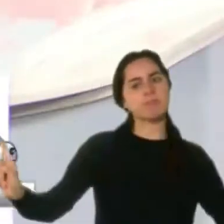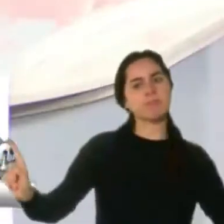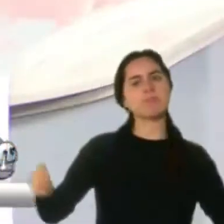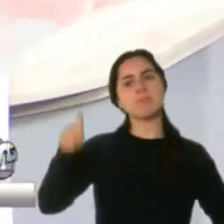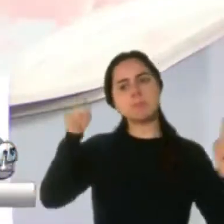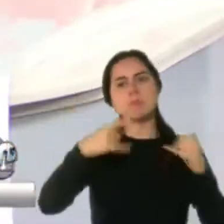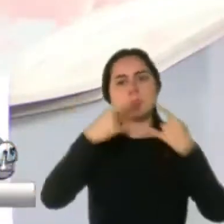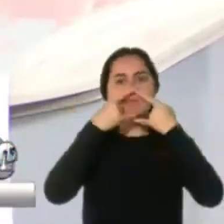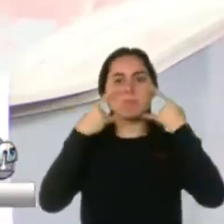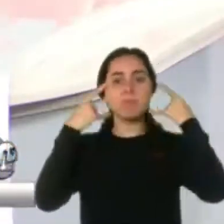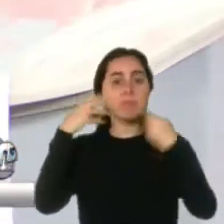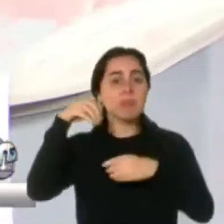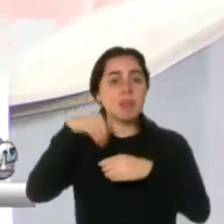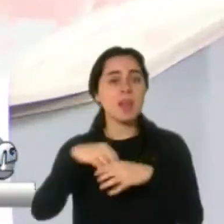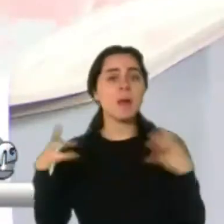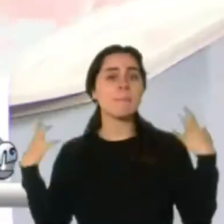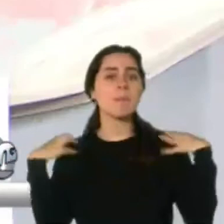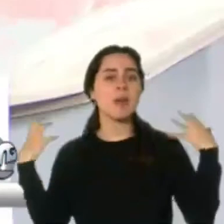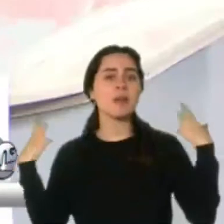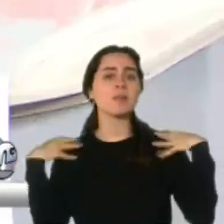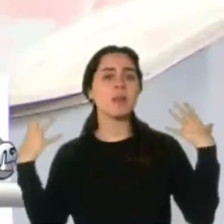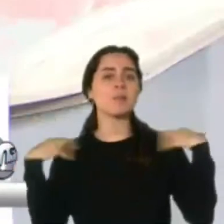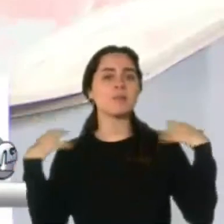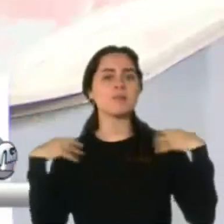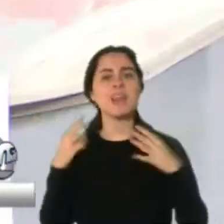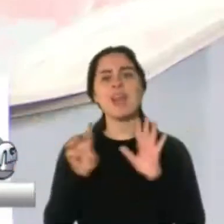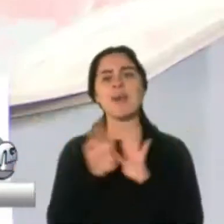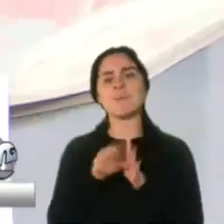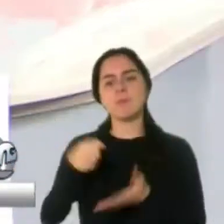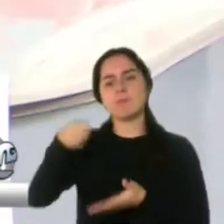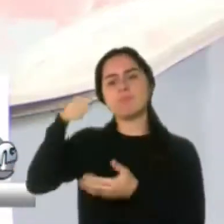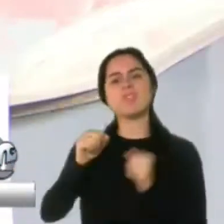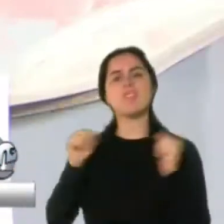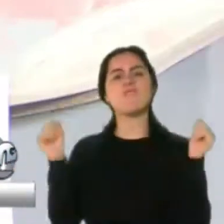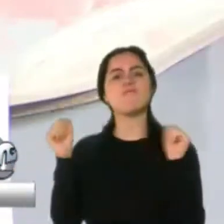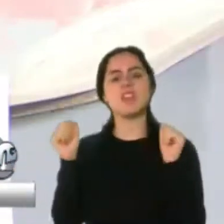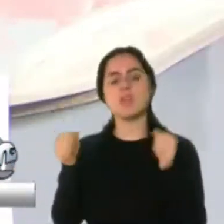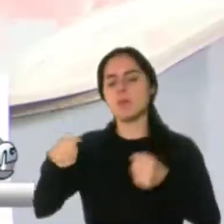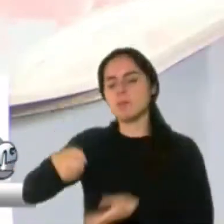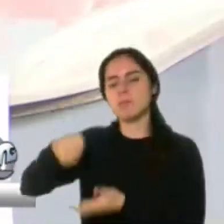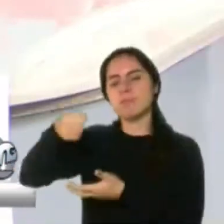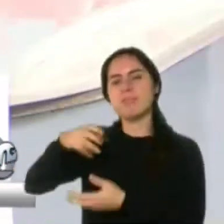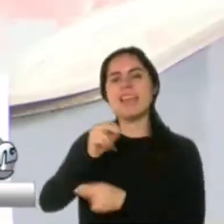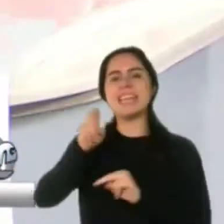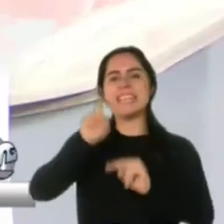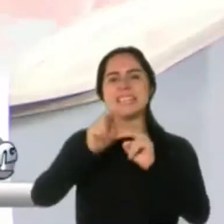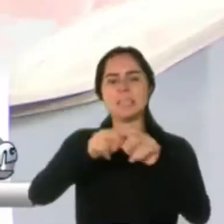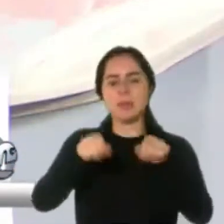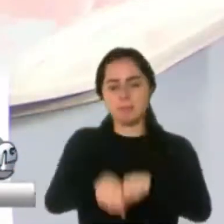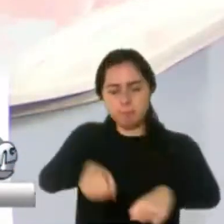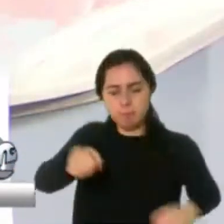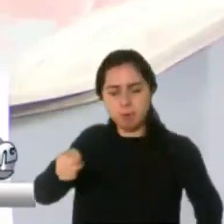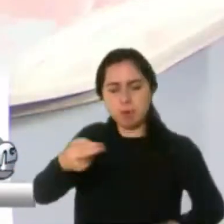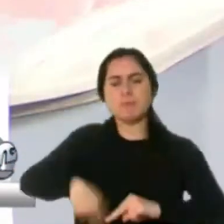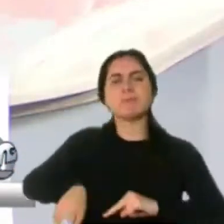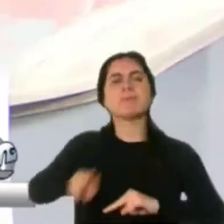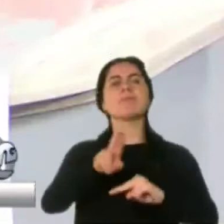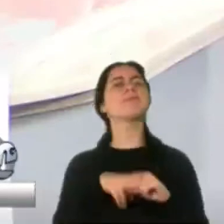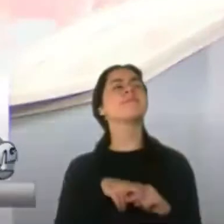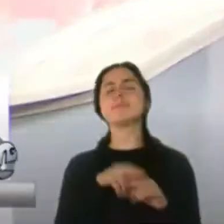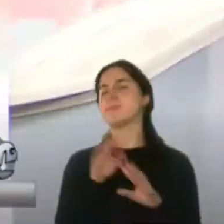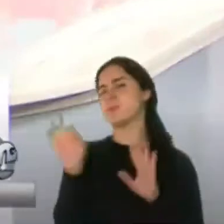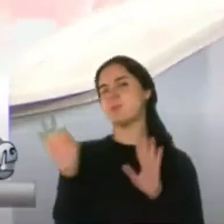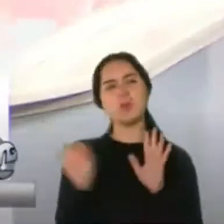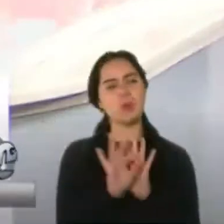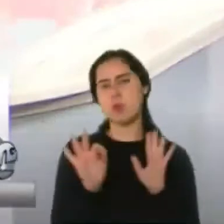las playas. No se permitirá neveritas, tampoco sillas de playa. Por lo tanto, las personas irán allí de pasada o